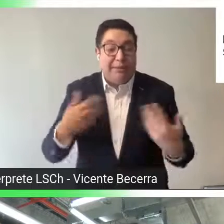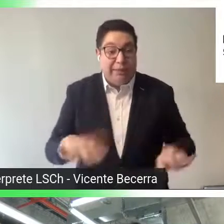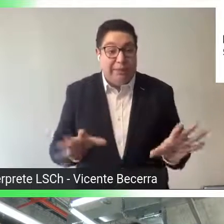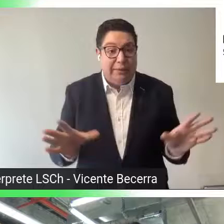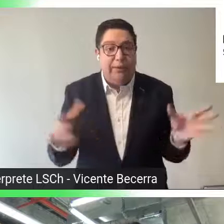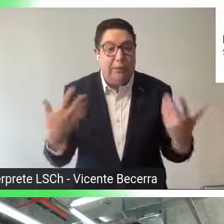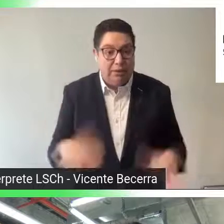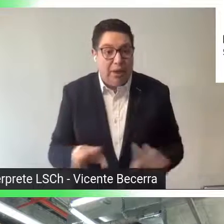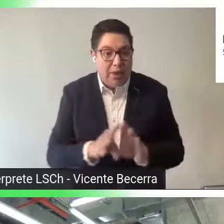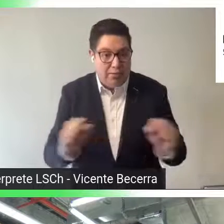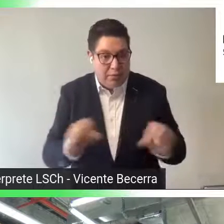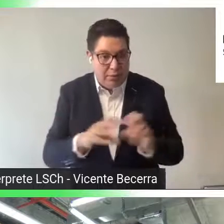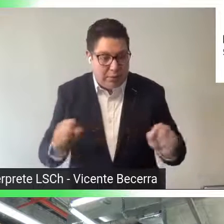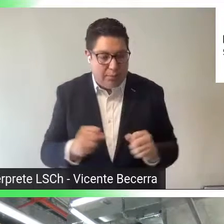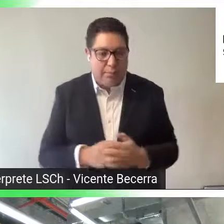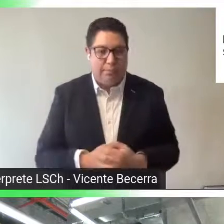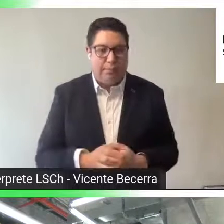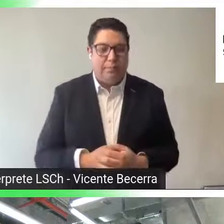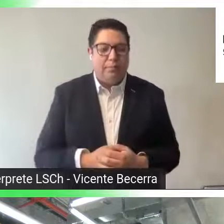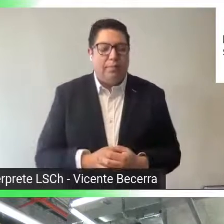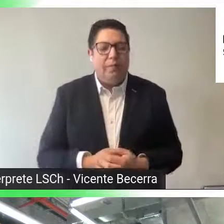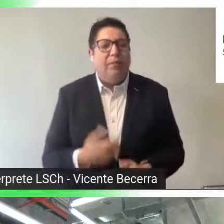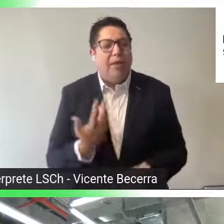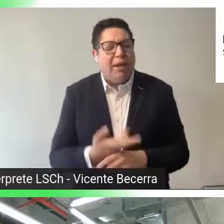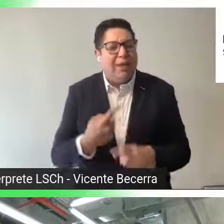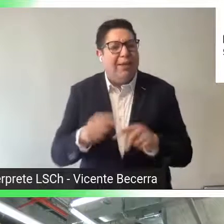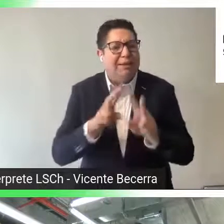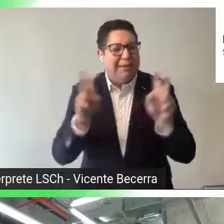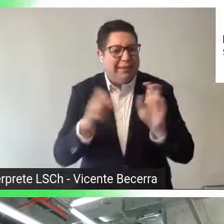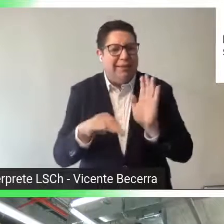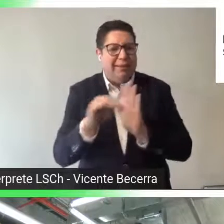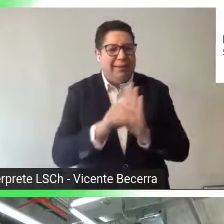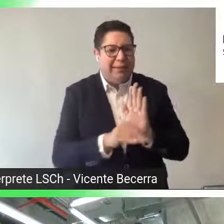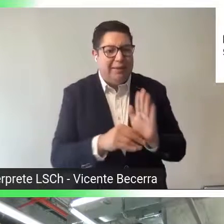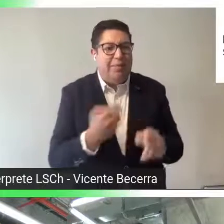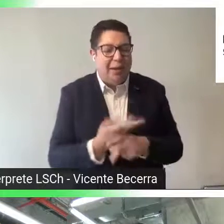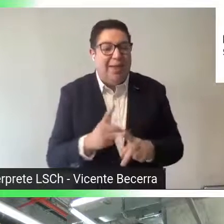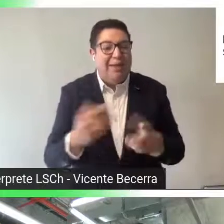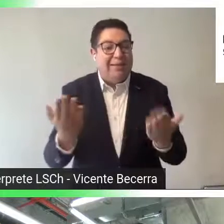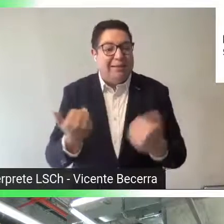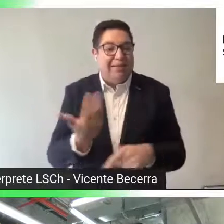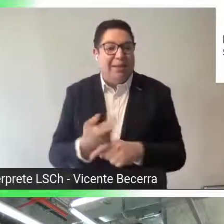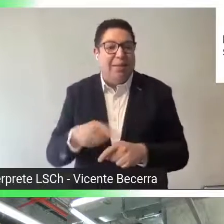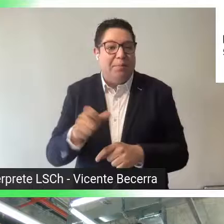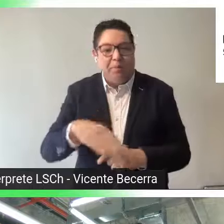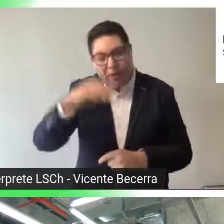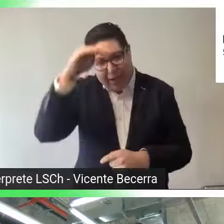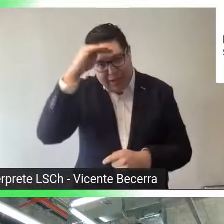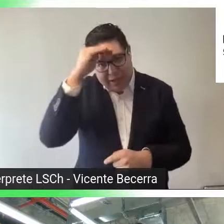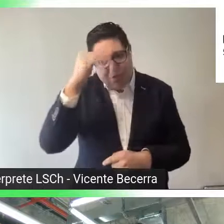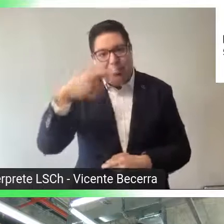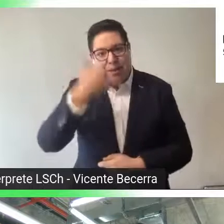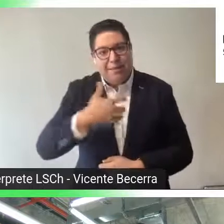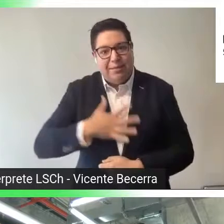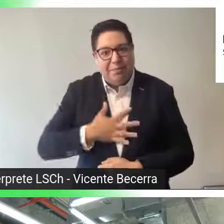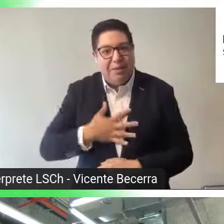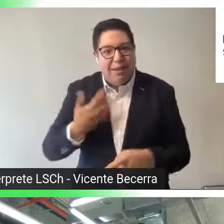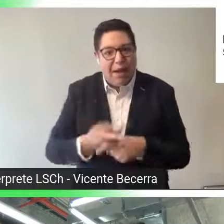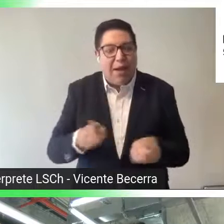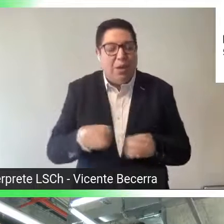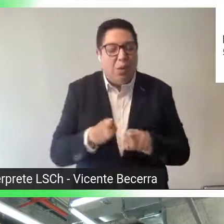incorporado, pero también hay muchos elementos que derivaron de la experiencia. Eso yo